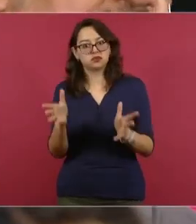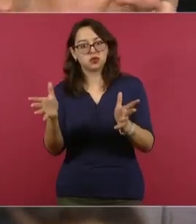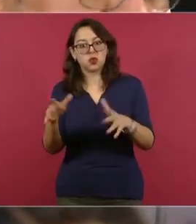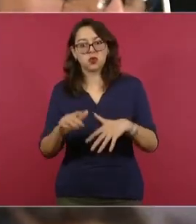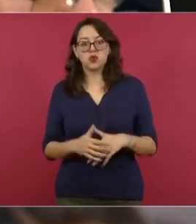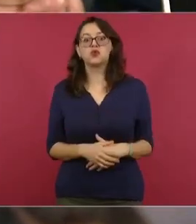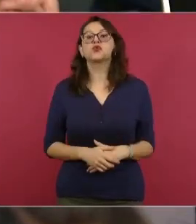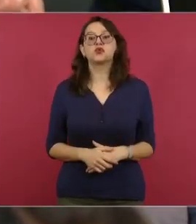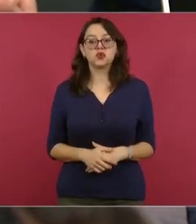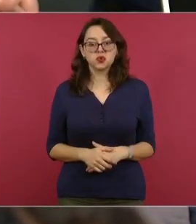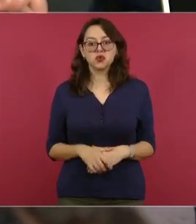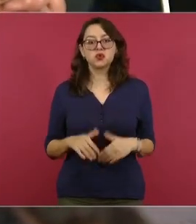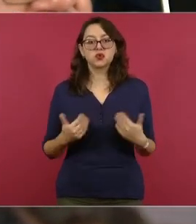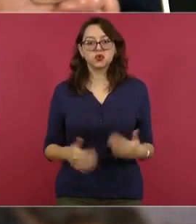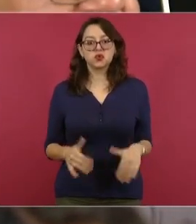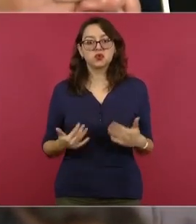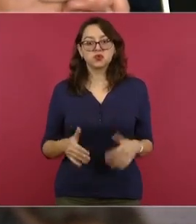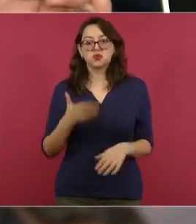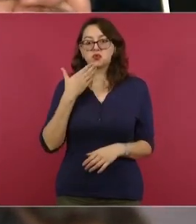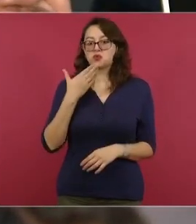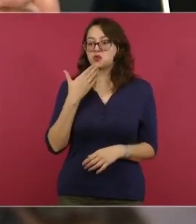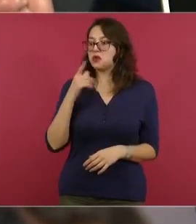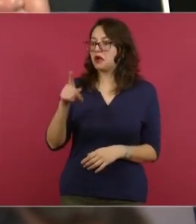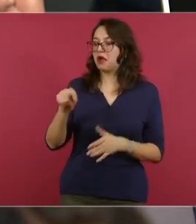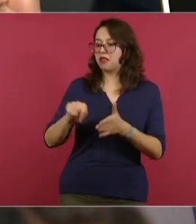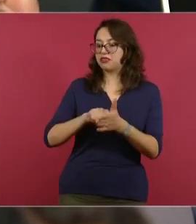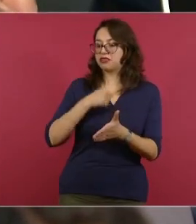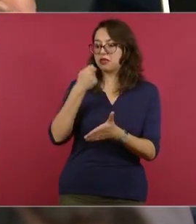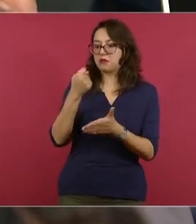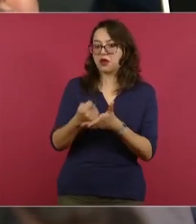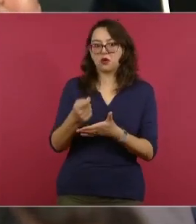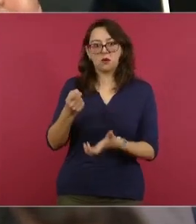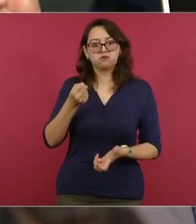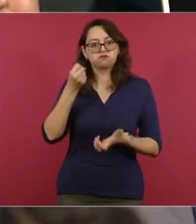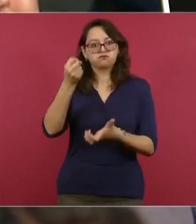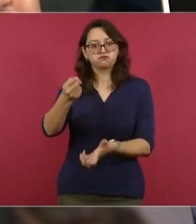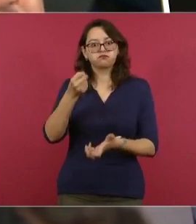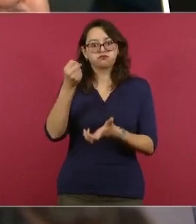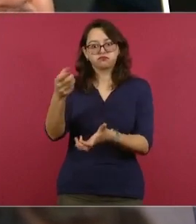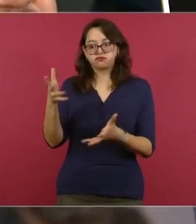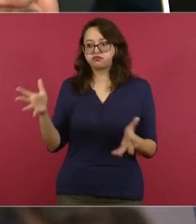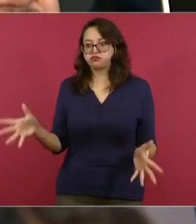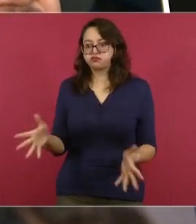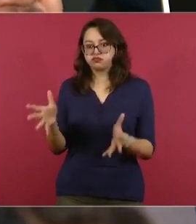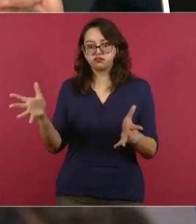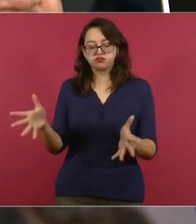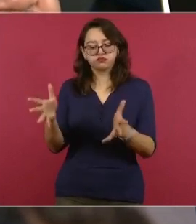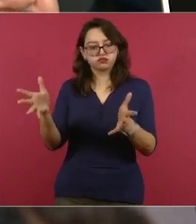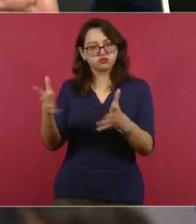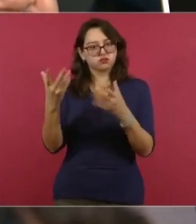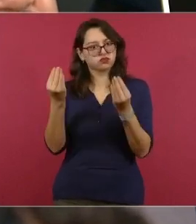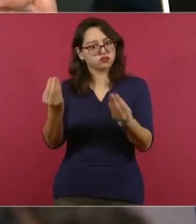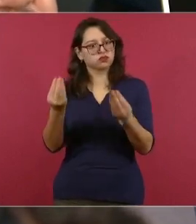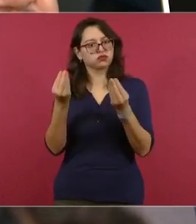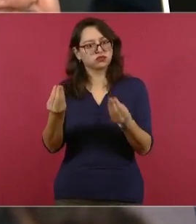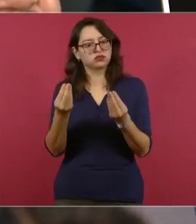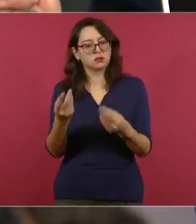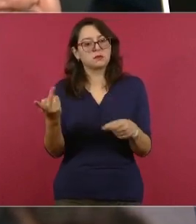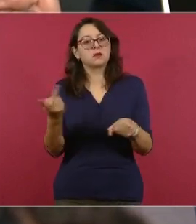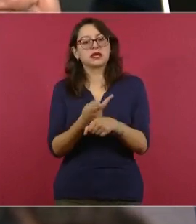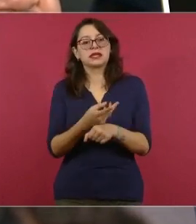tanta inversión en el último año en Tamaulipas? Estaríamos hablando de un boom tamaulipeco o regional, pues serían más